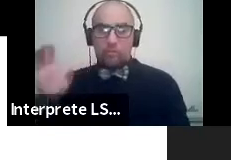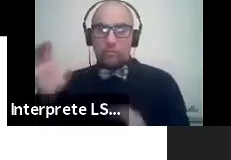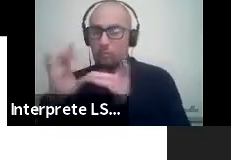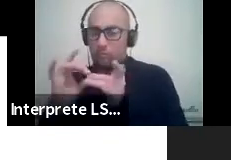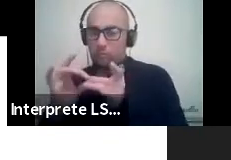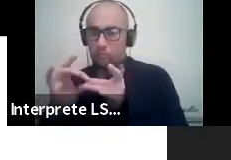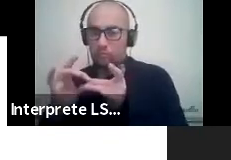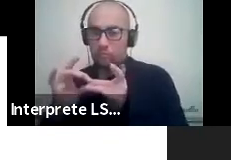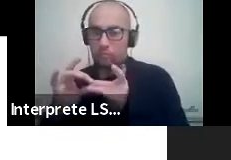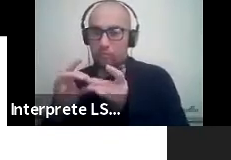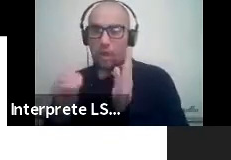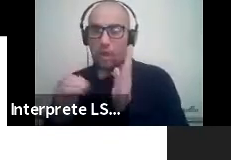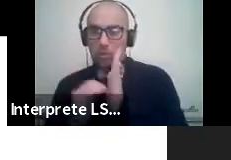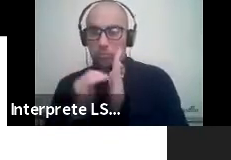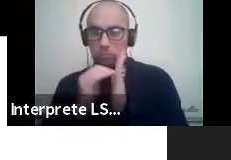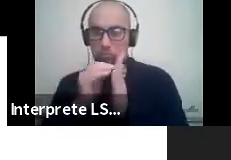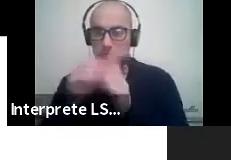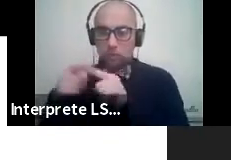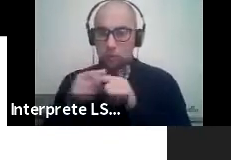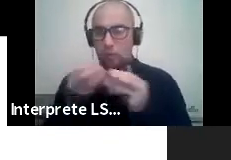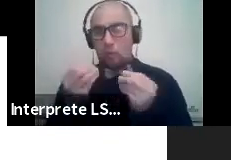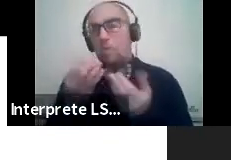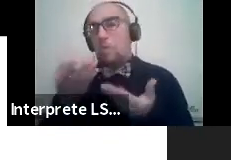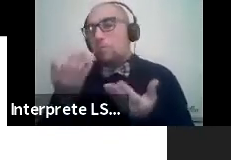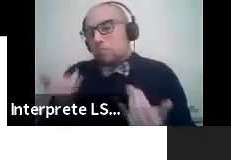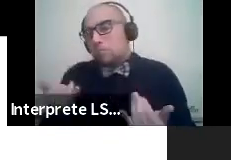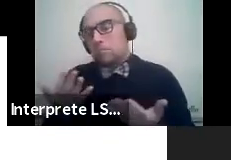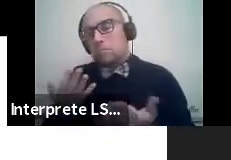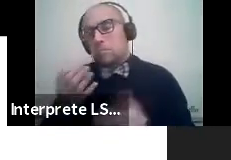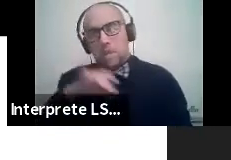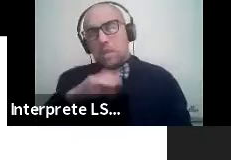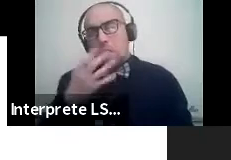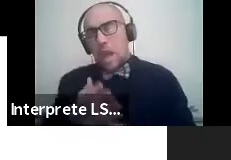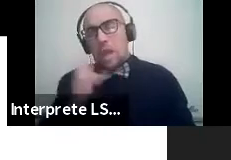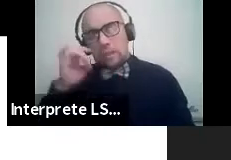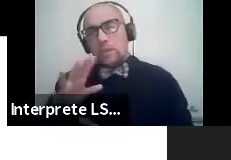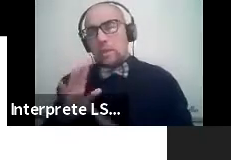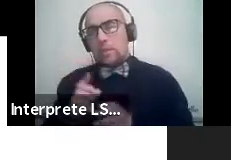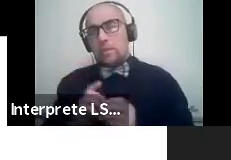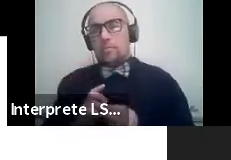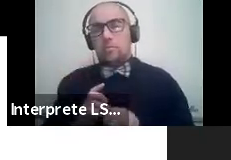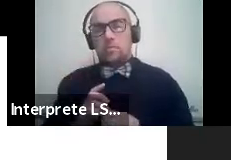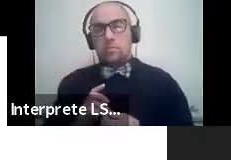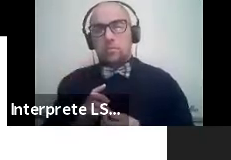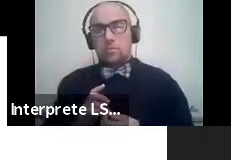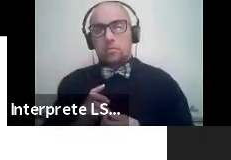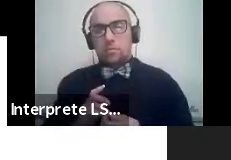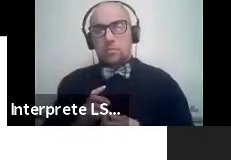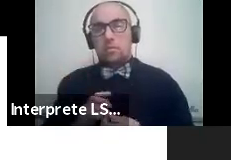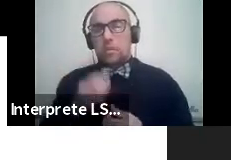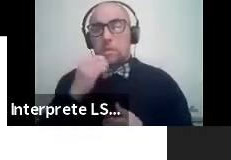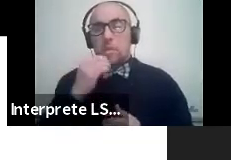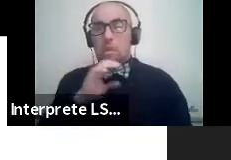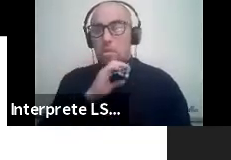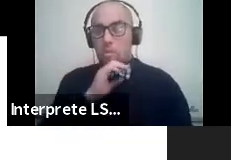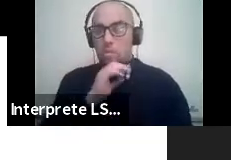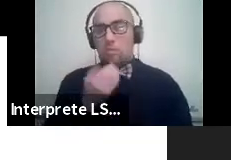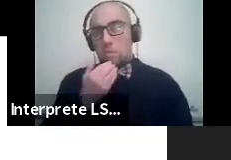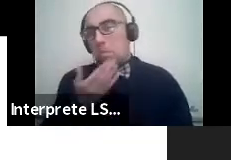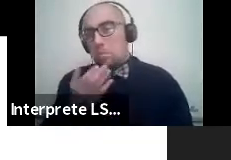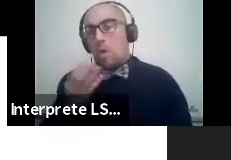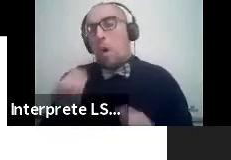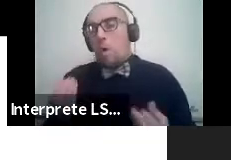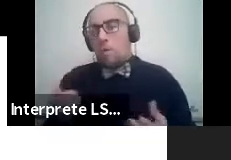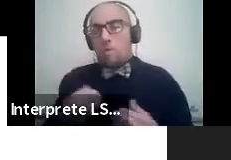nivel socioeconómico, eso ya lo sabemos, en Chile siempre sucede, es triste que así sea, y depende de su curso, lo que es esperable también. Los niños